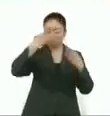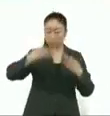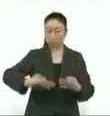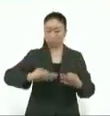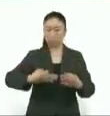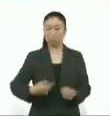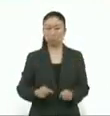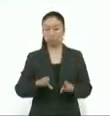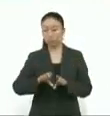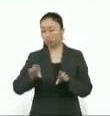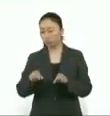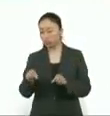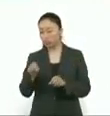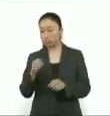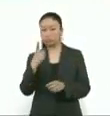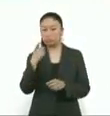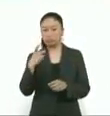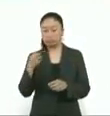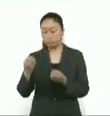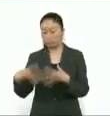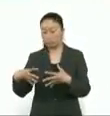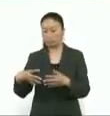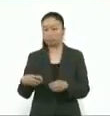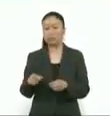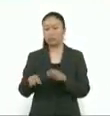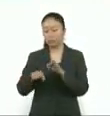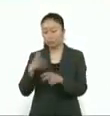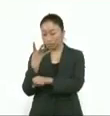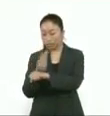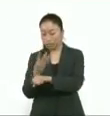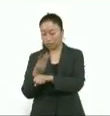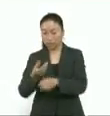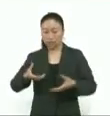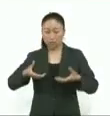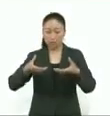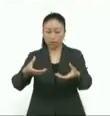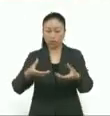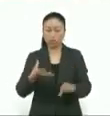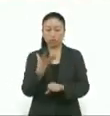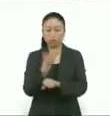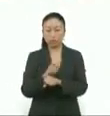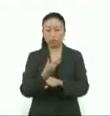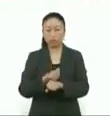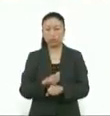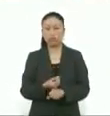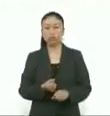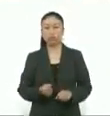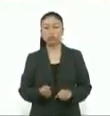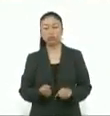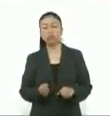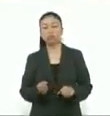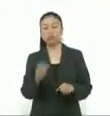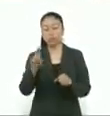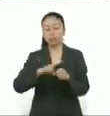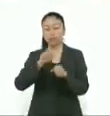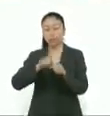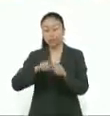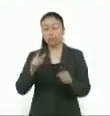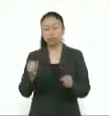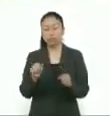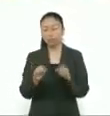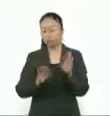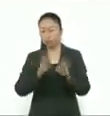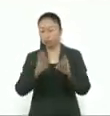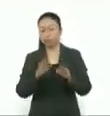reparar fugas, construir calles, proteger el medio ambiente. Y sí, compañeras,